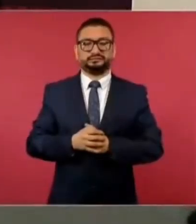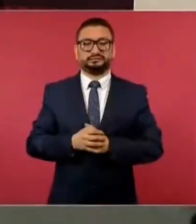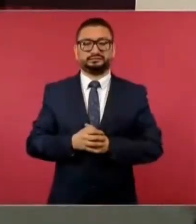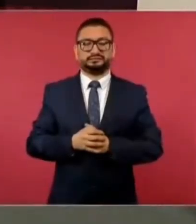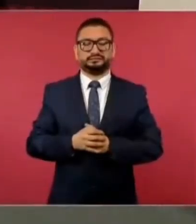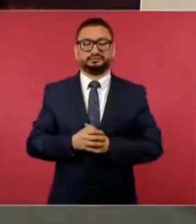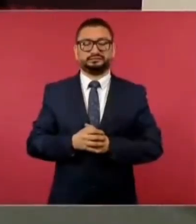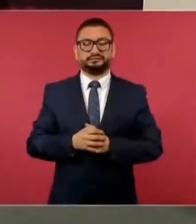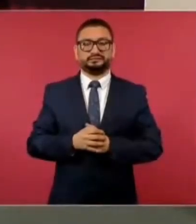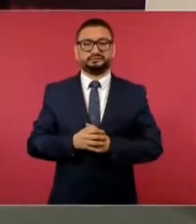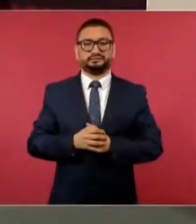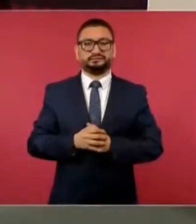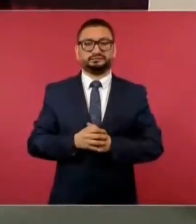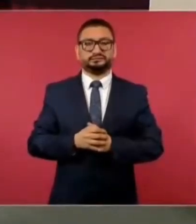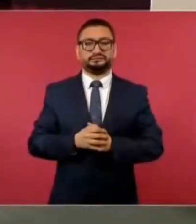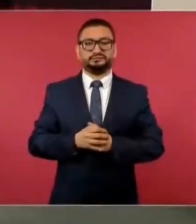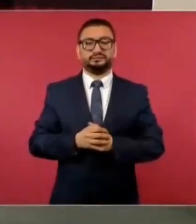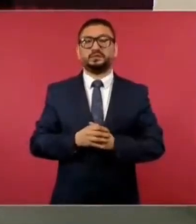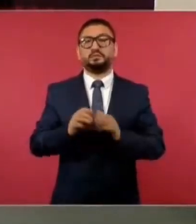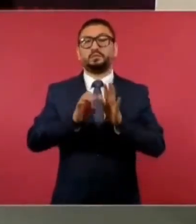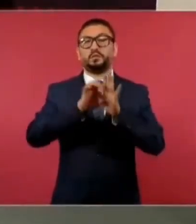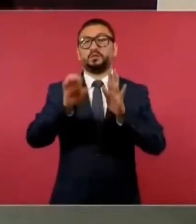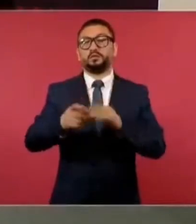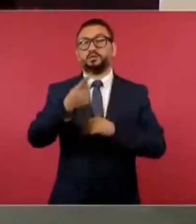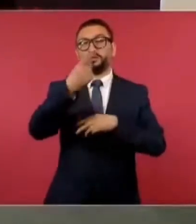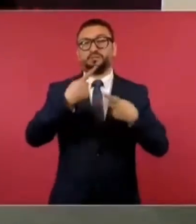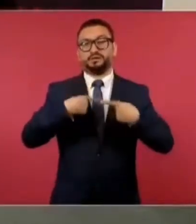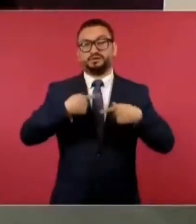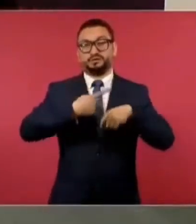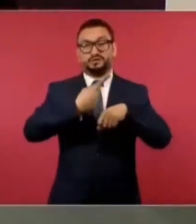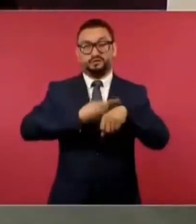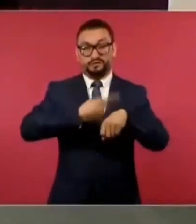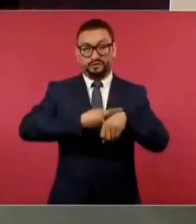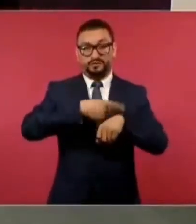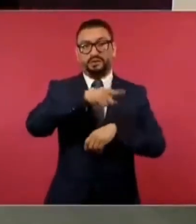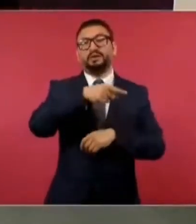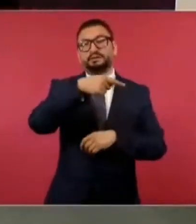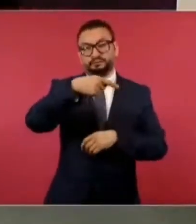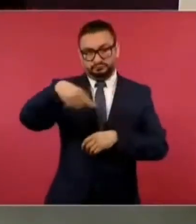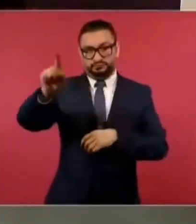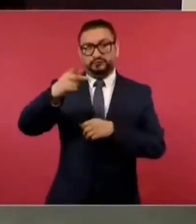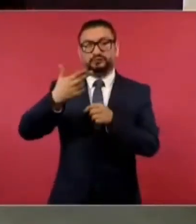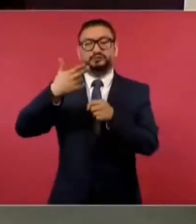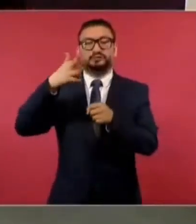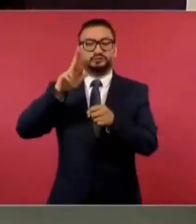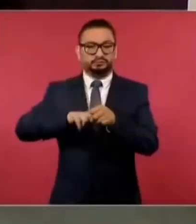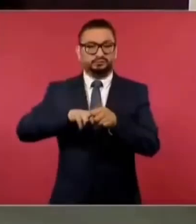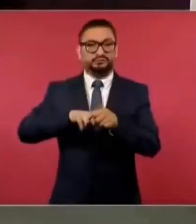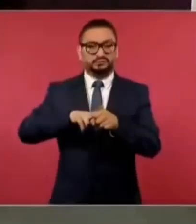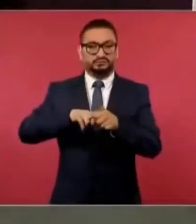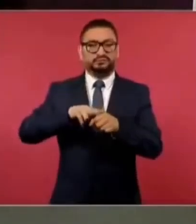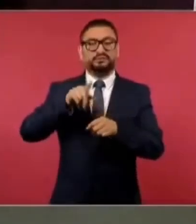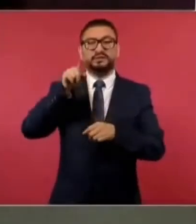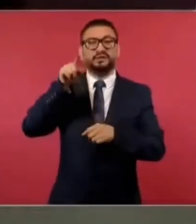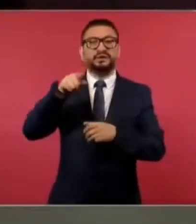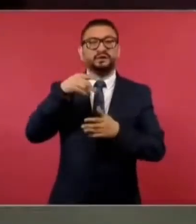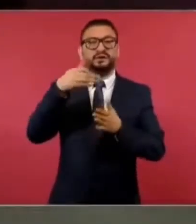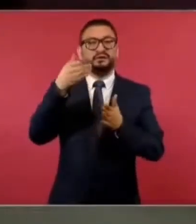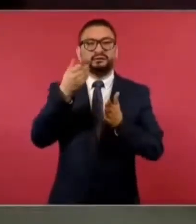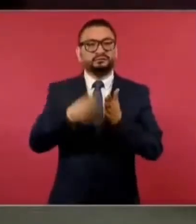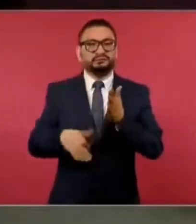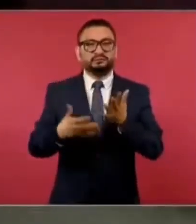Que si alguien se enfermaba, que lo iban a mandar a un hospital y si le